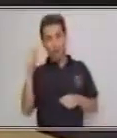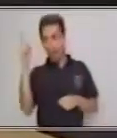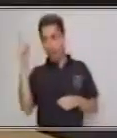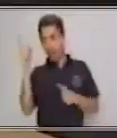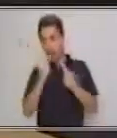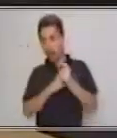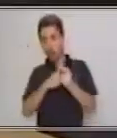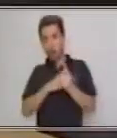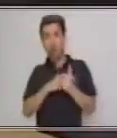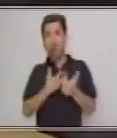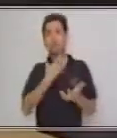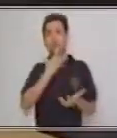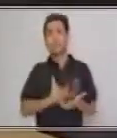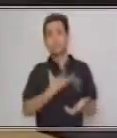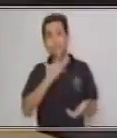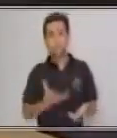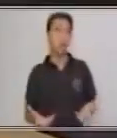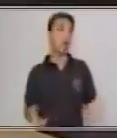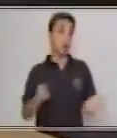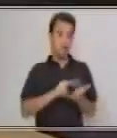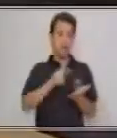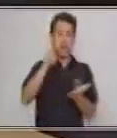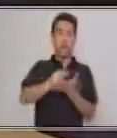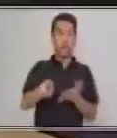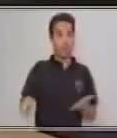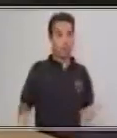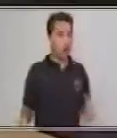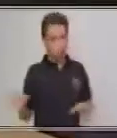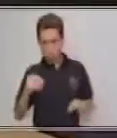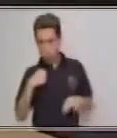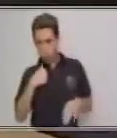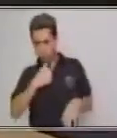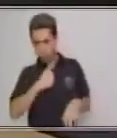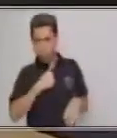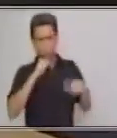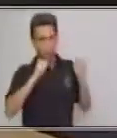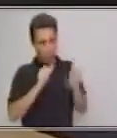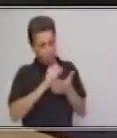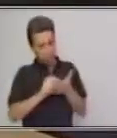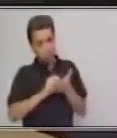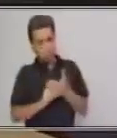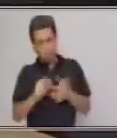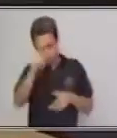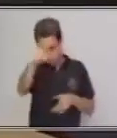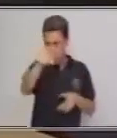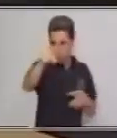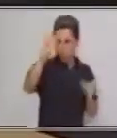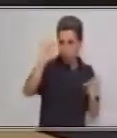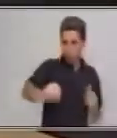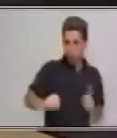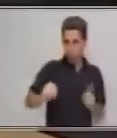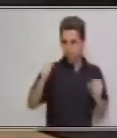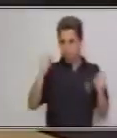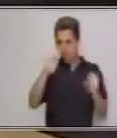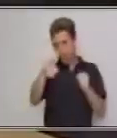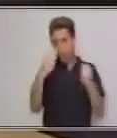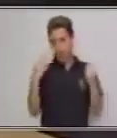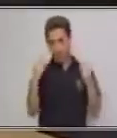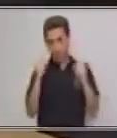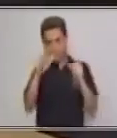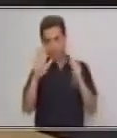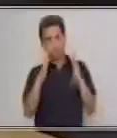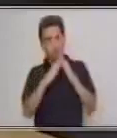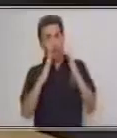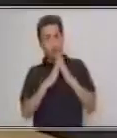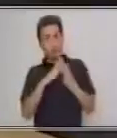Realmente, incluso nosotros podemos escribirlas. ¿Quieren realizarlo? Los reto. En este momento que estamos en casa, tomen su